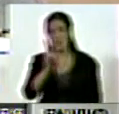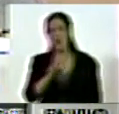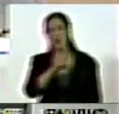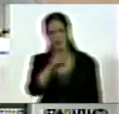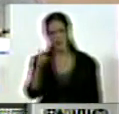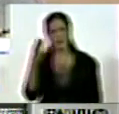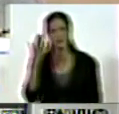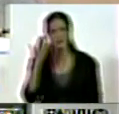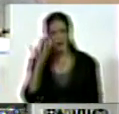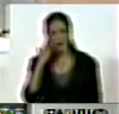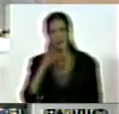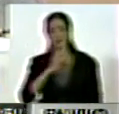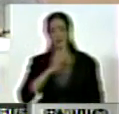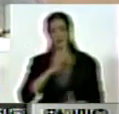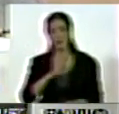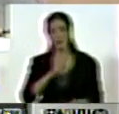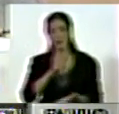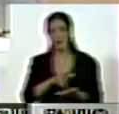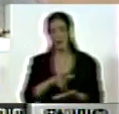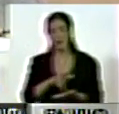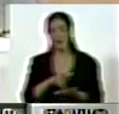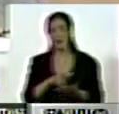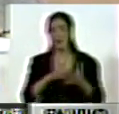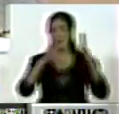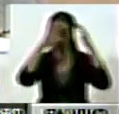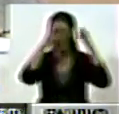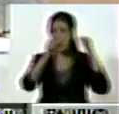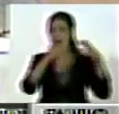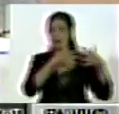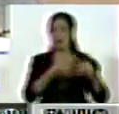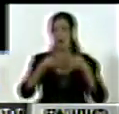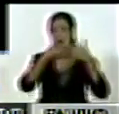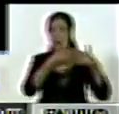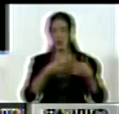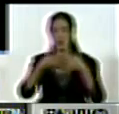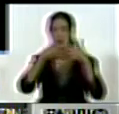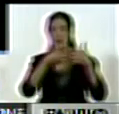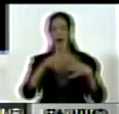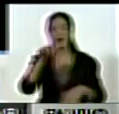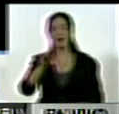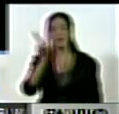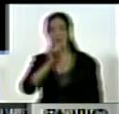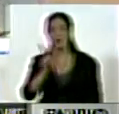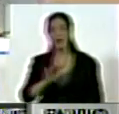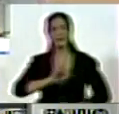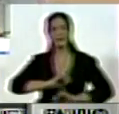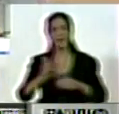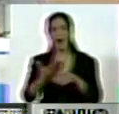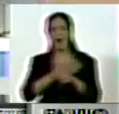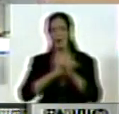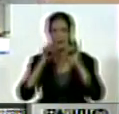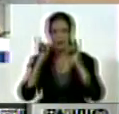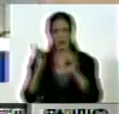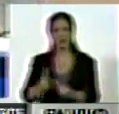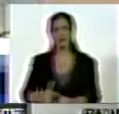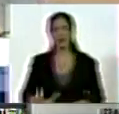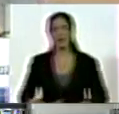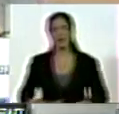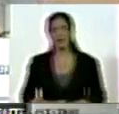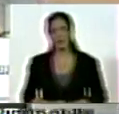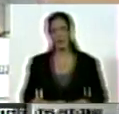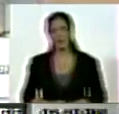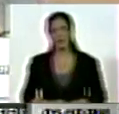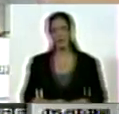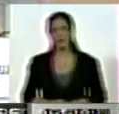bien saben que la actuación de la embajada estadounidense en Venezuela, como bien ha sido denunciado en otras oportunidades,